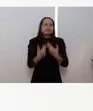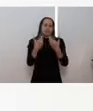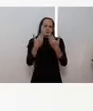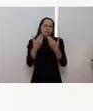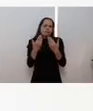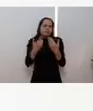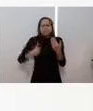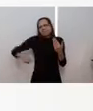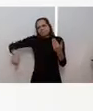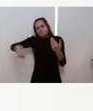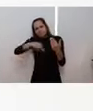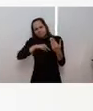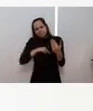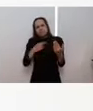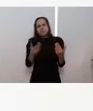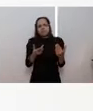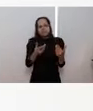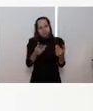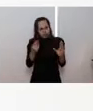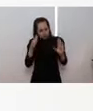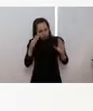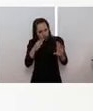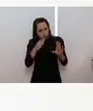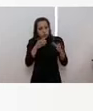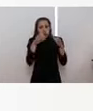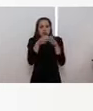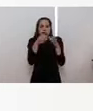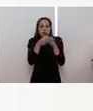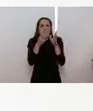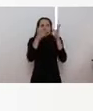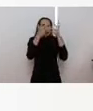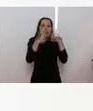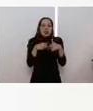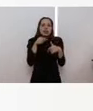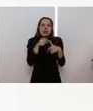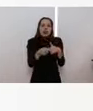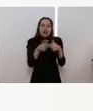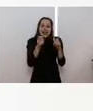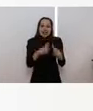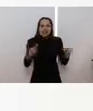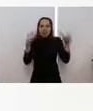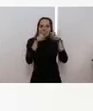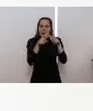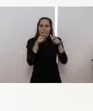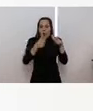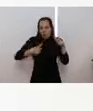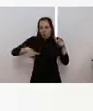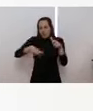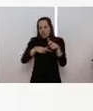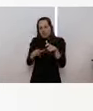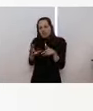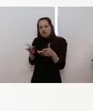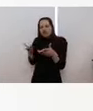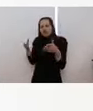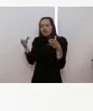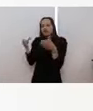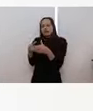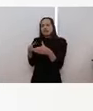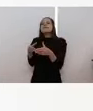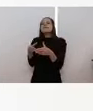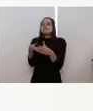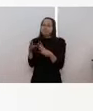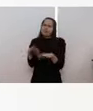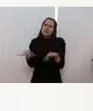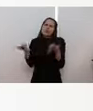vanguardia del grupo empresarial del estado tenemos nosotros una capacidad importante de